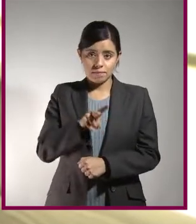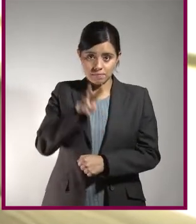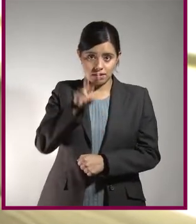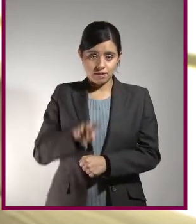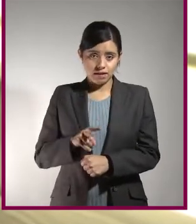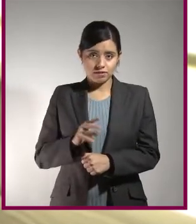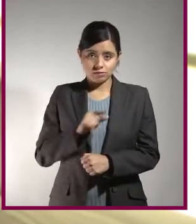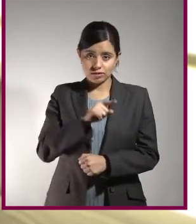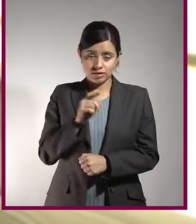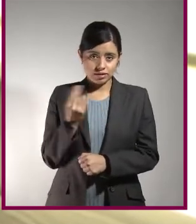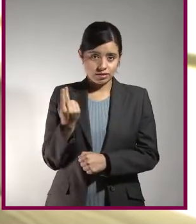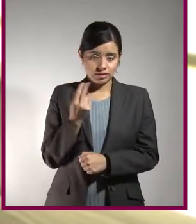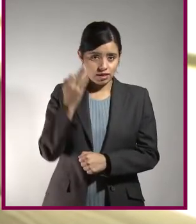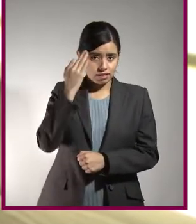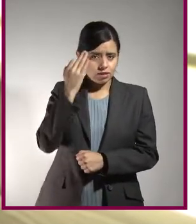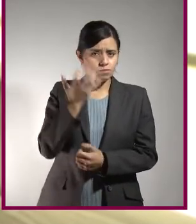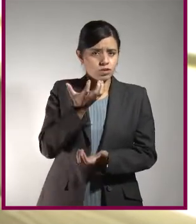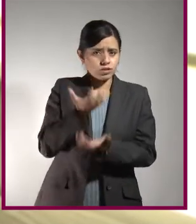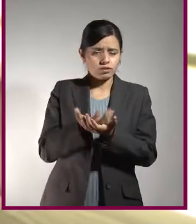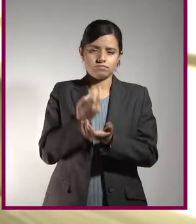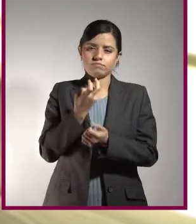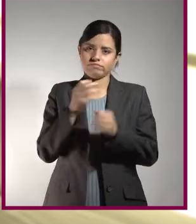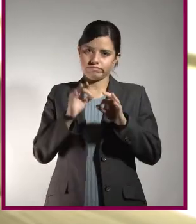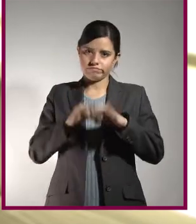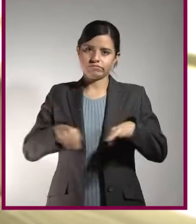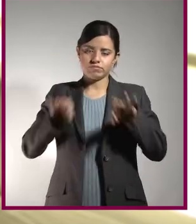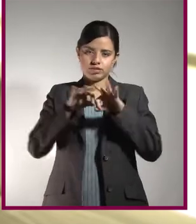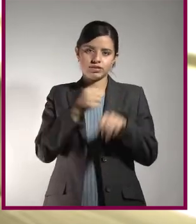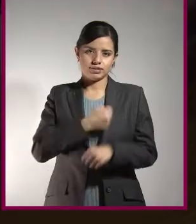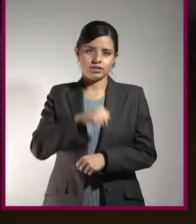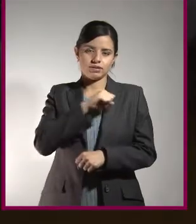dejar tiempo para eso es altamente recomendable para tu salud.